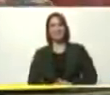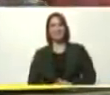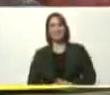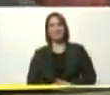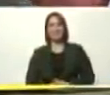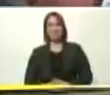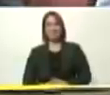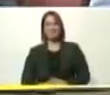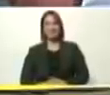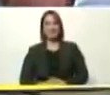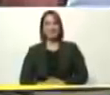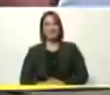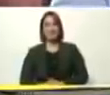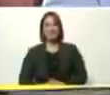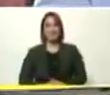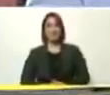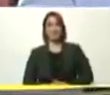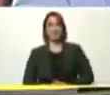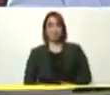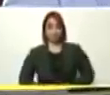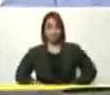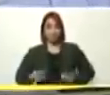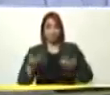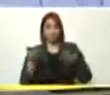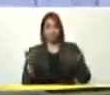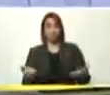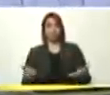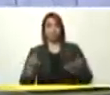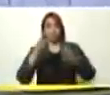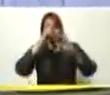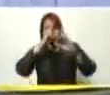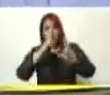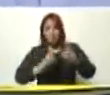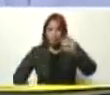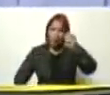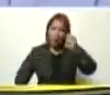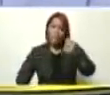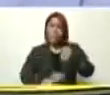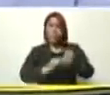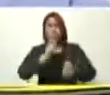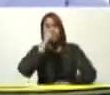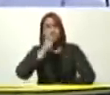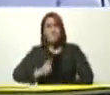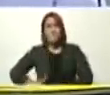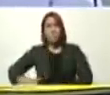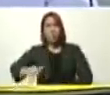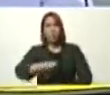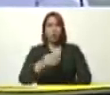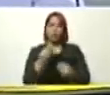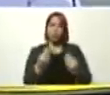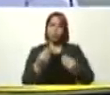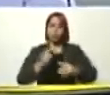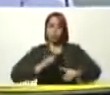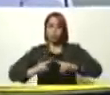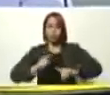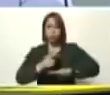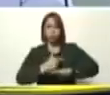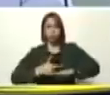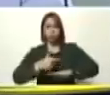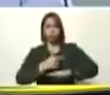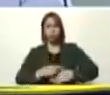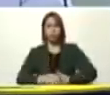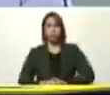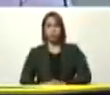que ha recibido el respaldo del pueblo como gobernantes.